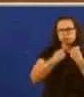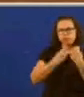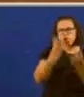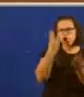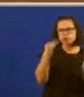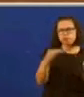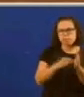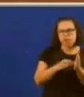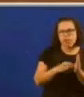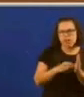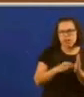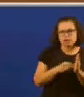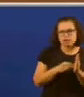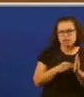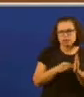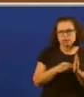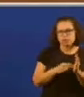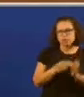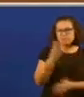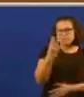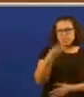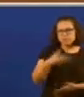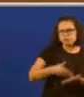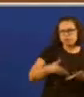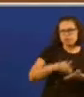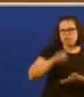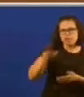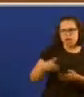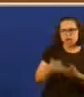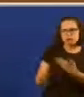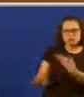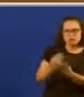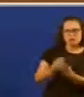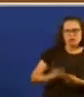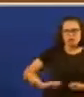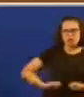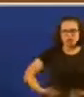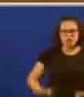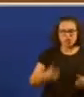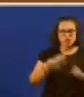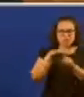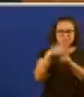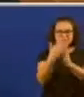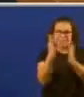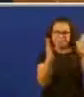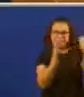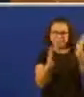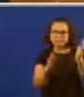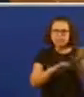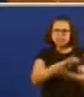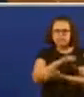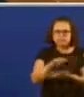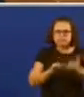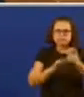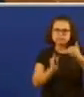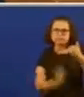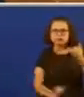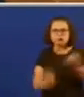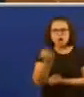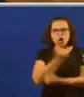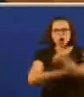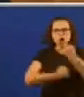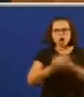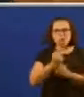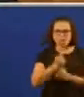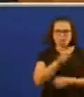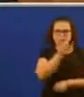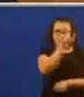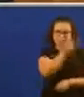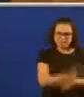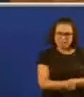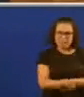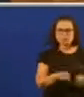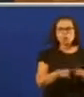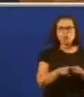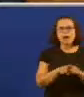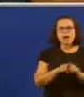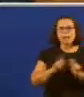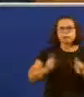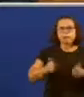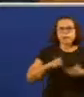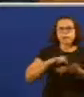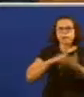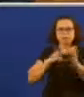millóns de euros en investimentos no noso país nun momento de crise económica e vostede impediu que se puxeran en marcha